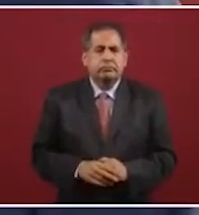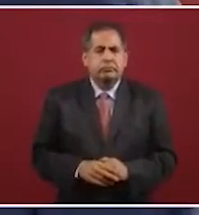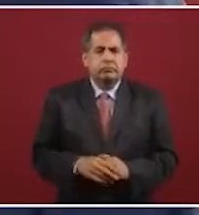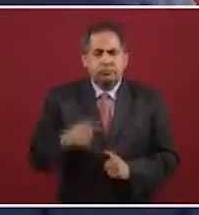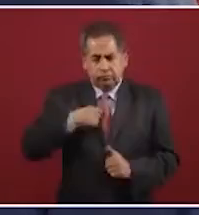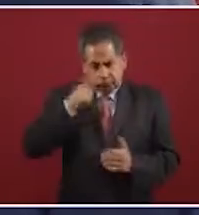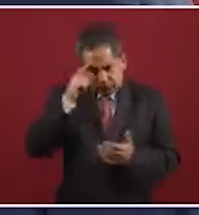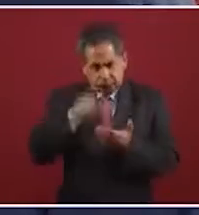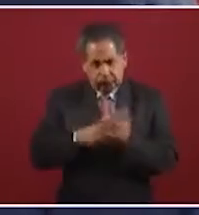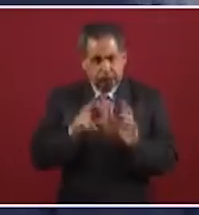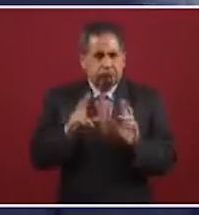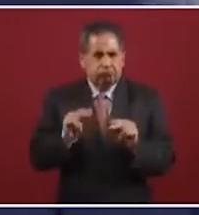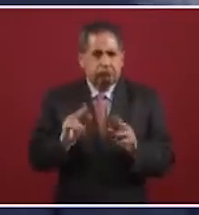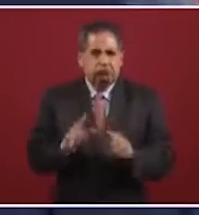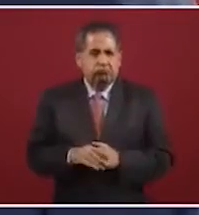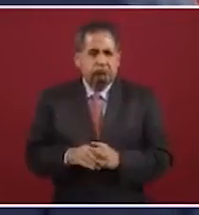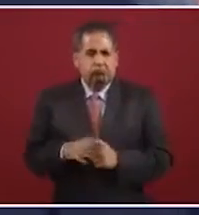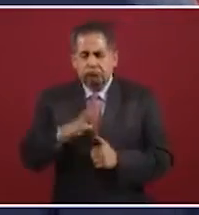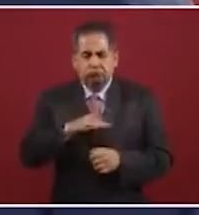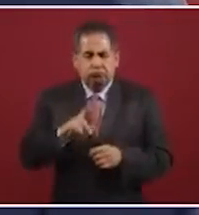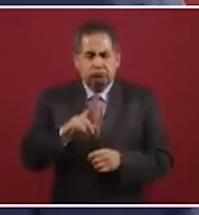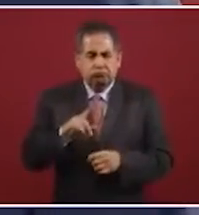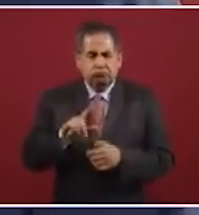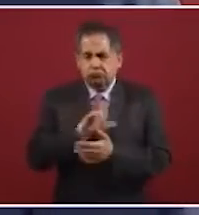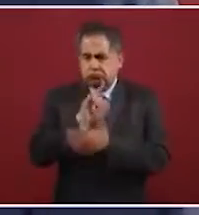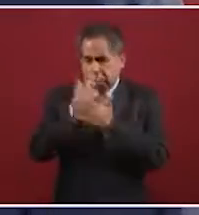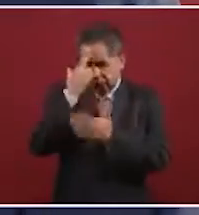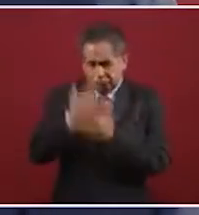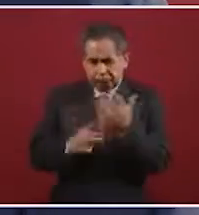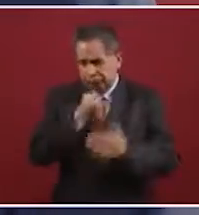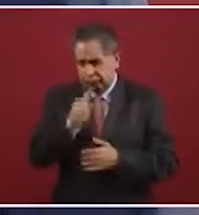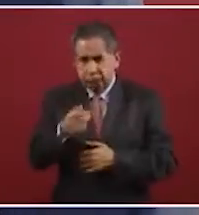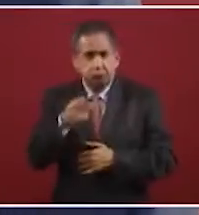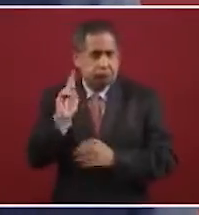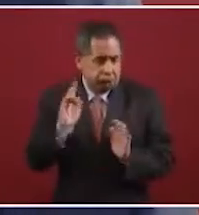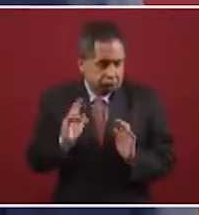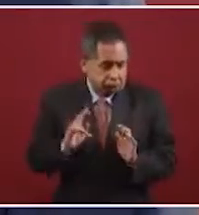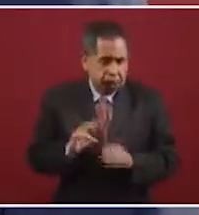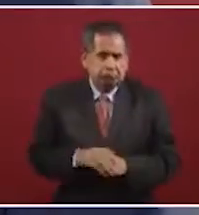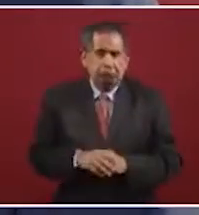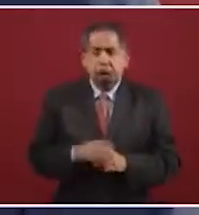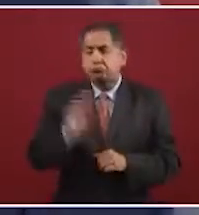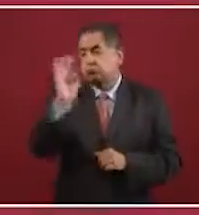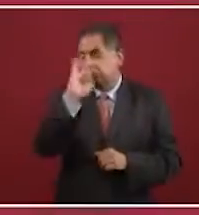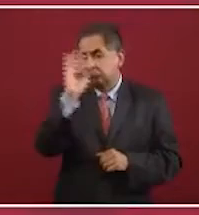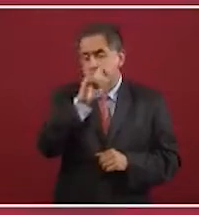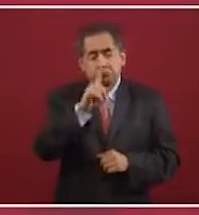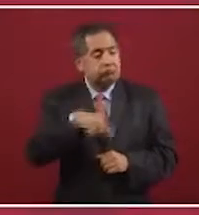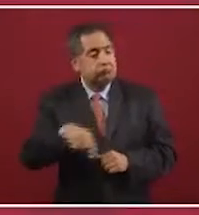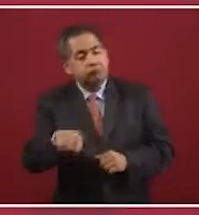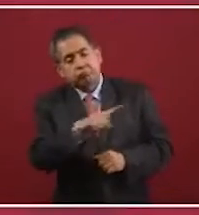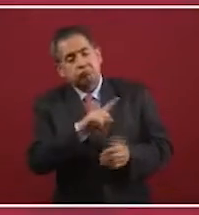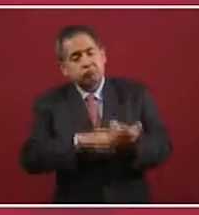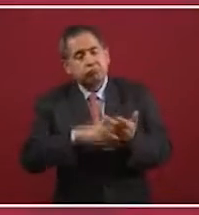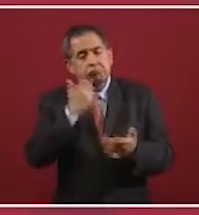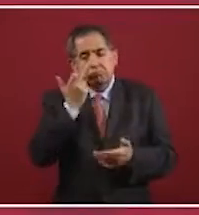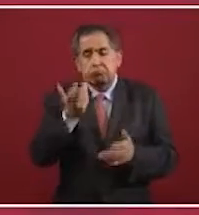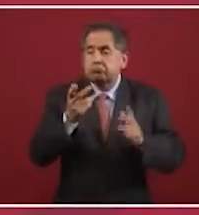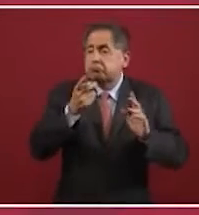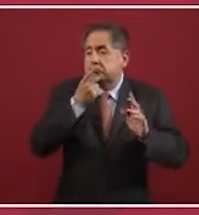Yo creo que no hubo ningún delito, pero en el caso de